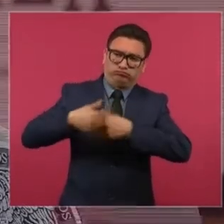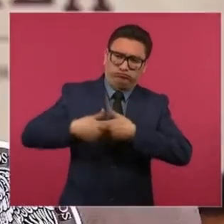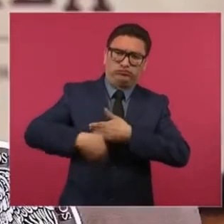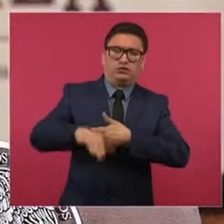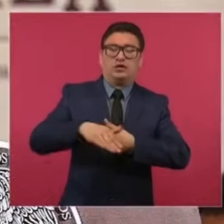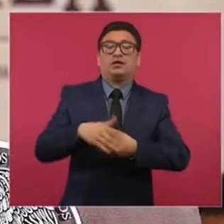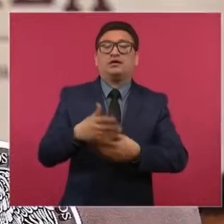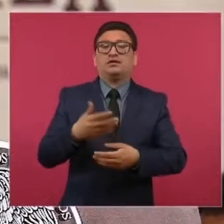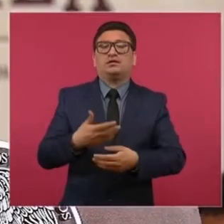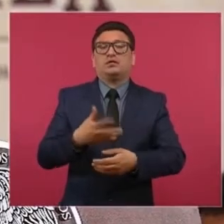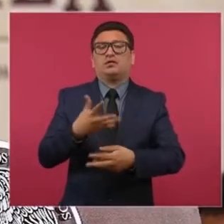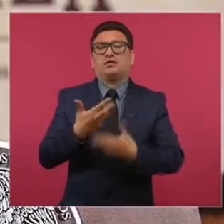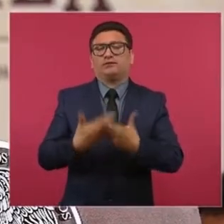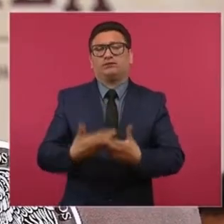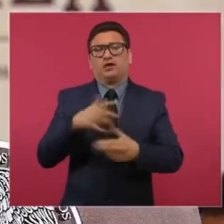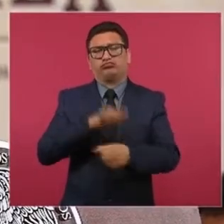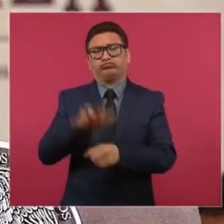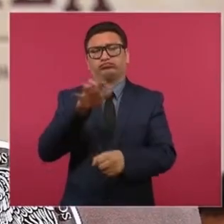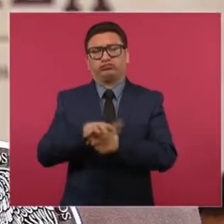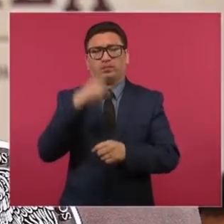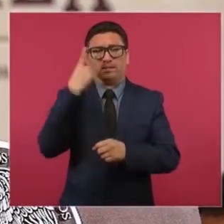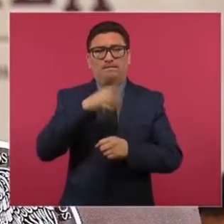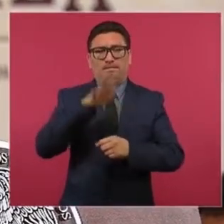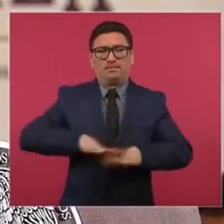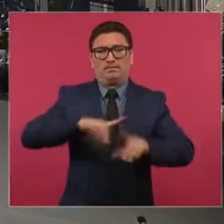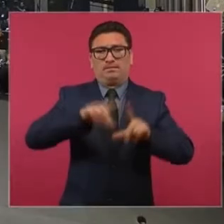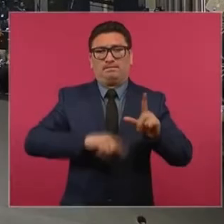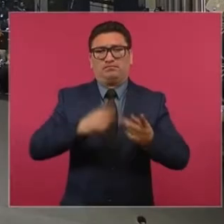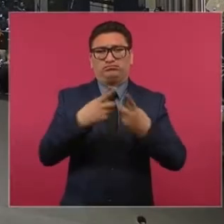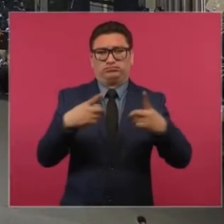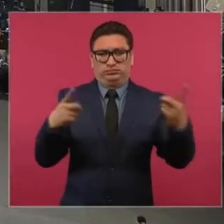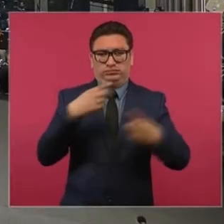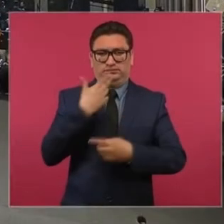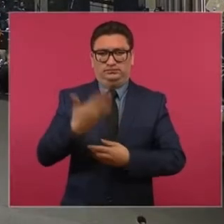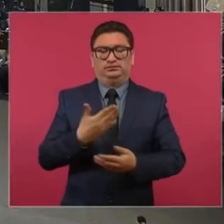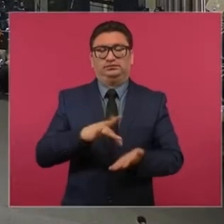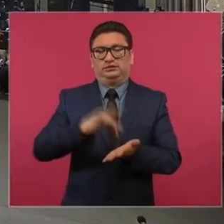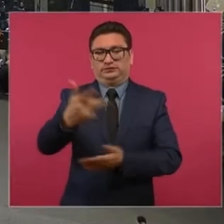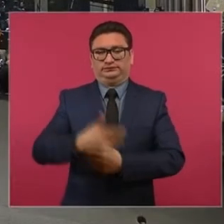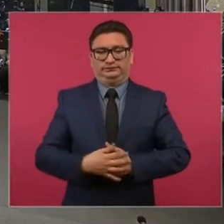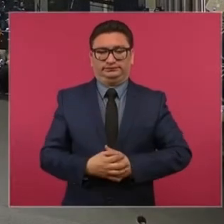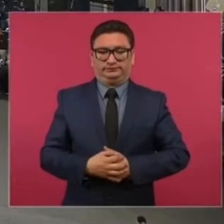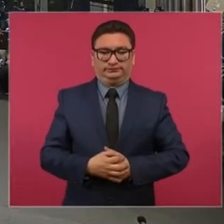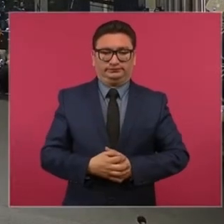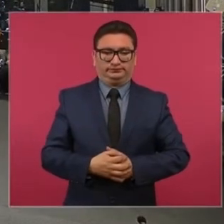suficiente energía para el desarrollo del país. Muchas gracias. Otra pregunta, presidente.